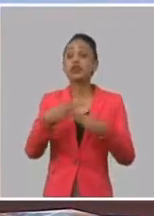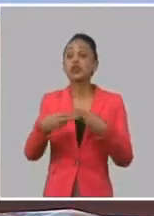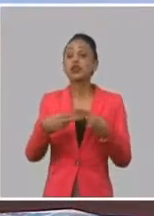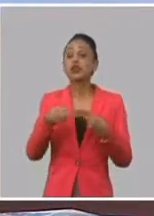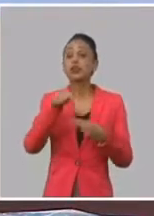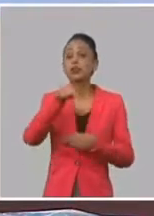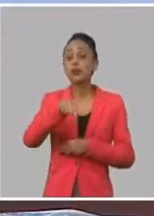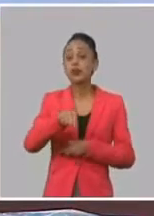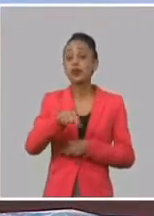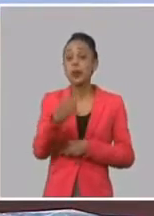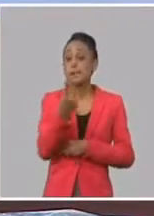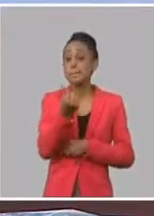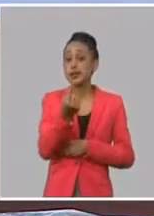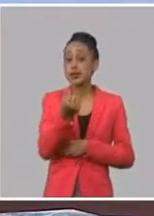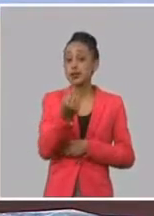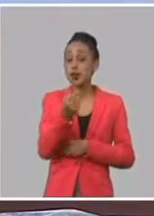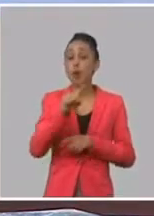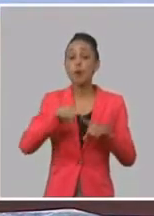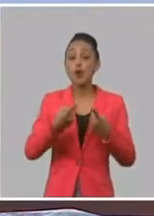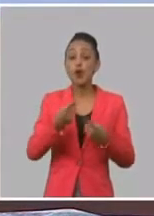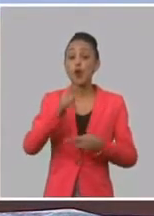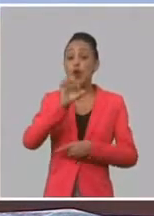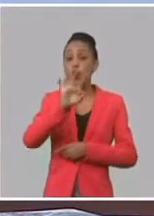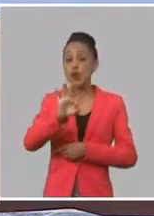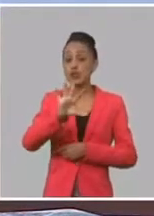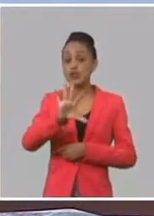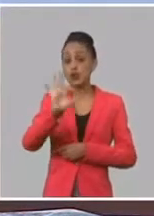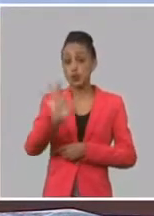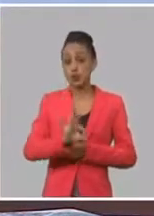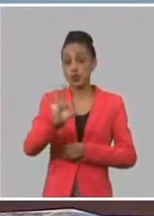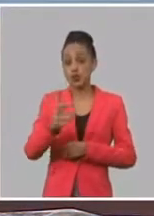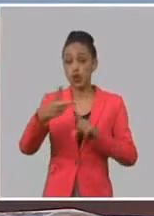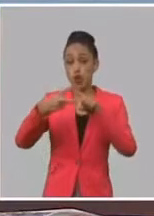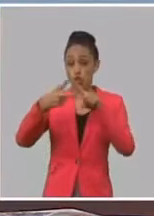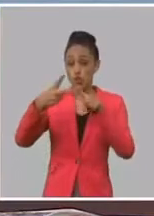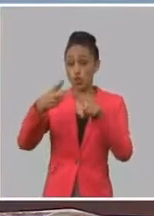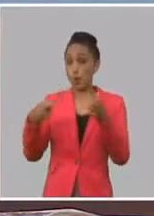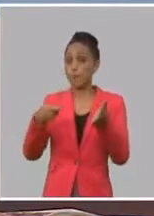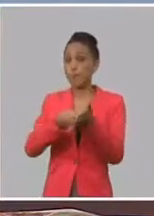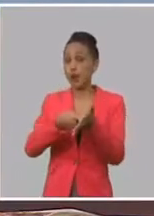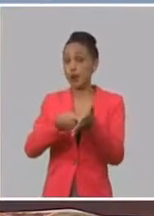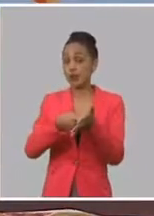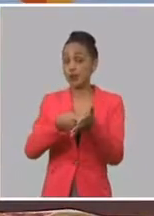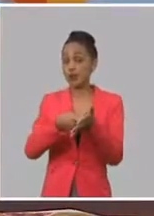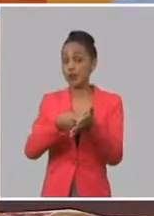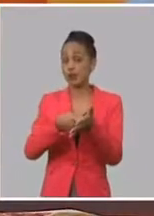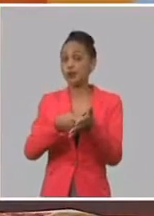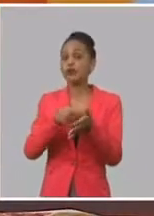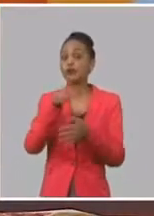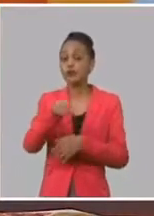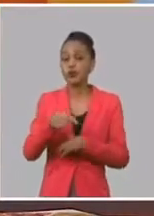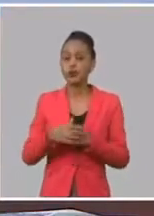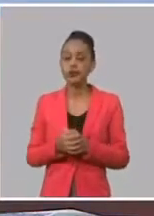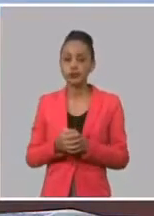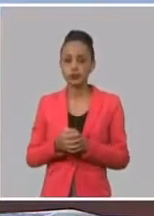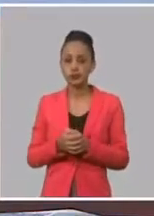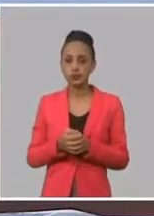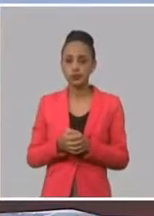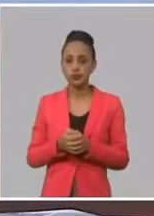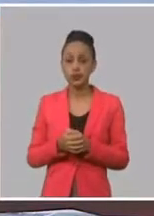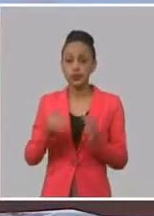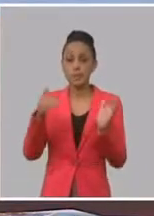que se conforma es este presupuesto por el 85 el 85 por ciento por estos dos pagos y la diferencia que asciende alrededor de mil